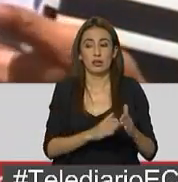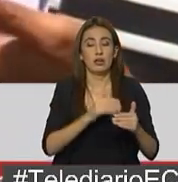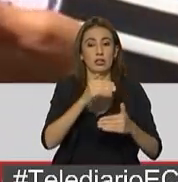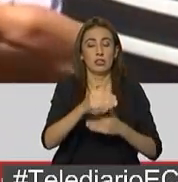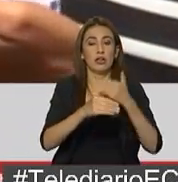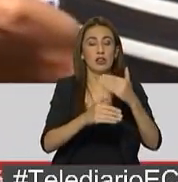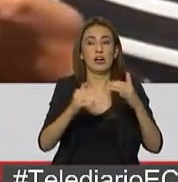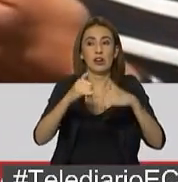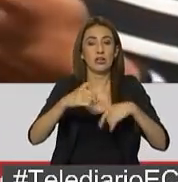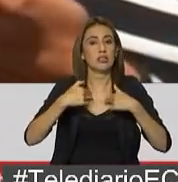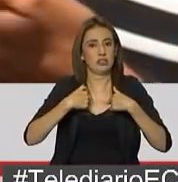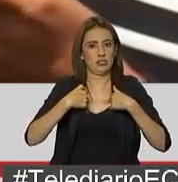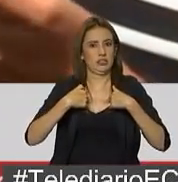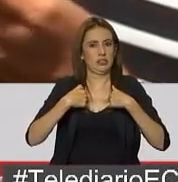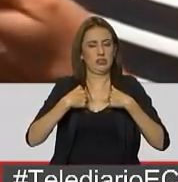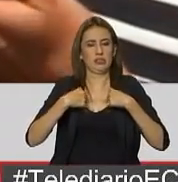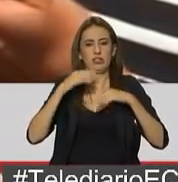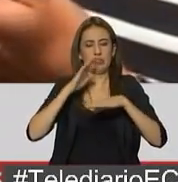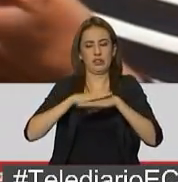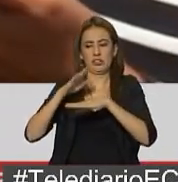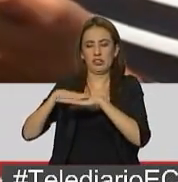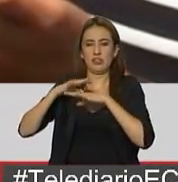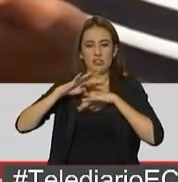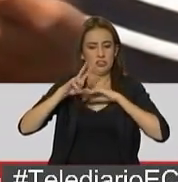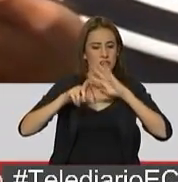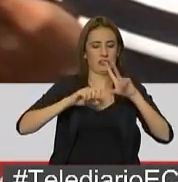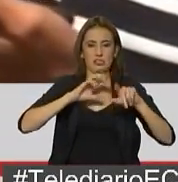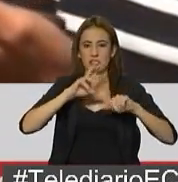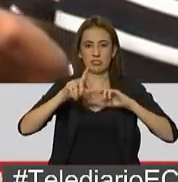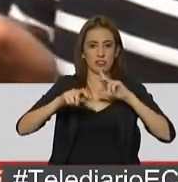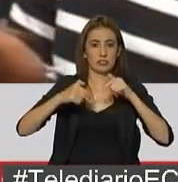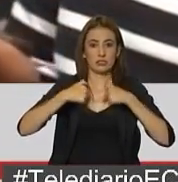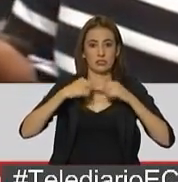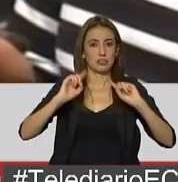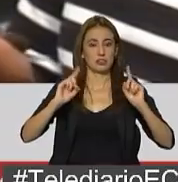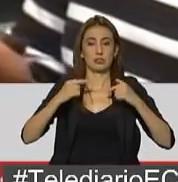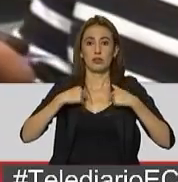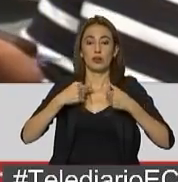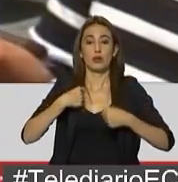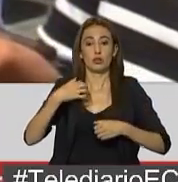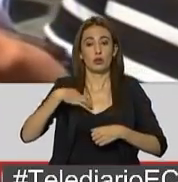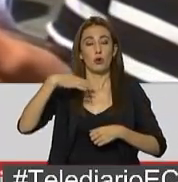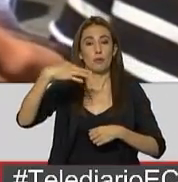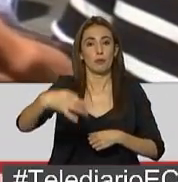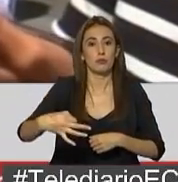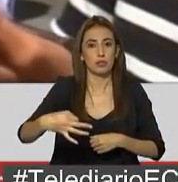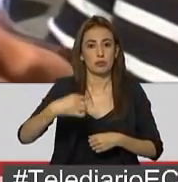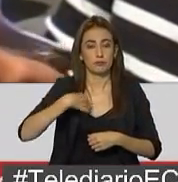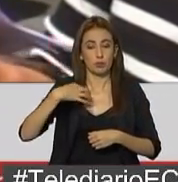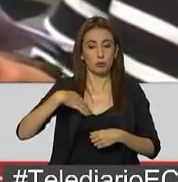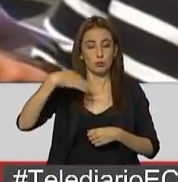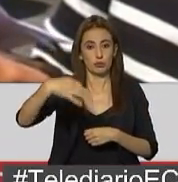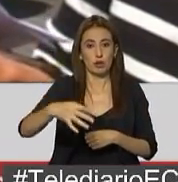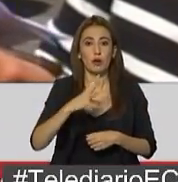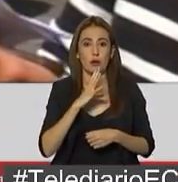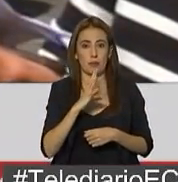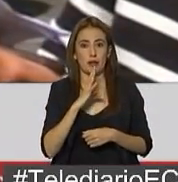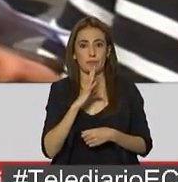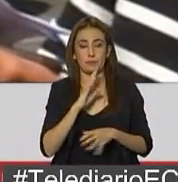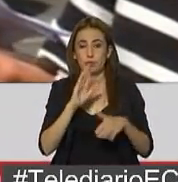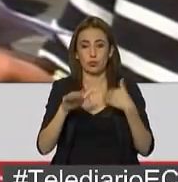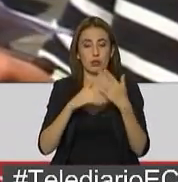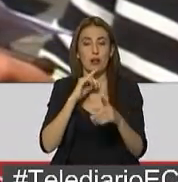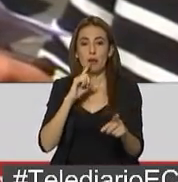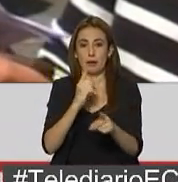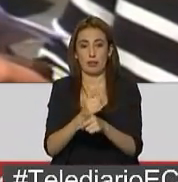quiere involucrar con temas relacionados a la campaña, he venido yo a pedir voluntariamente que se me permita dar una versión,